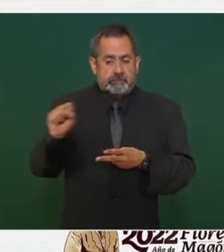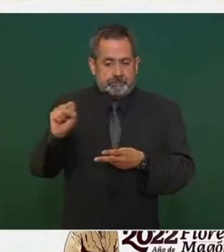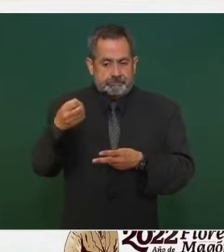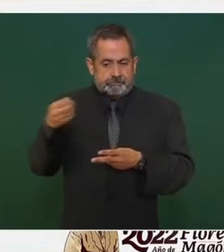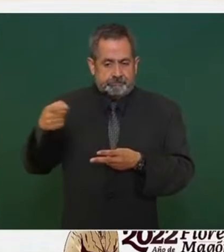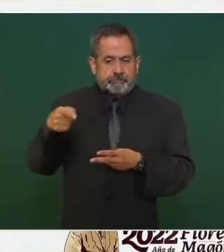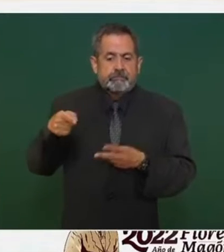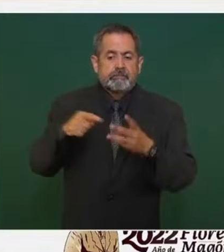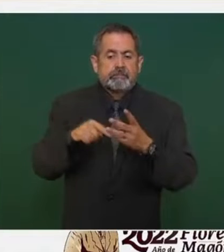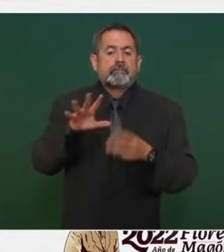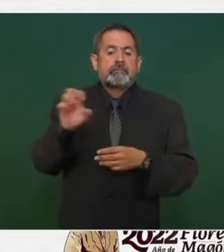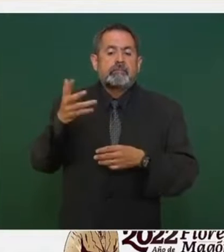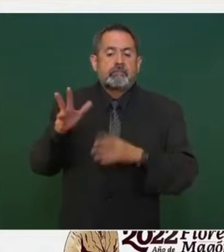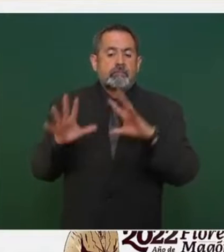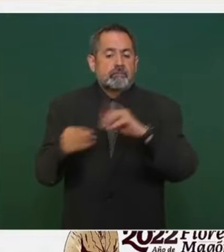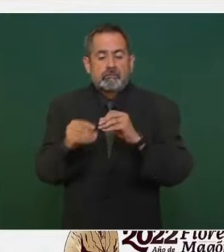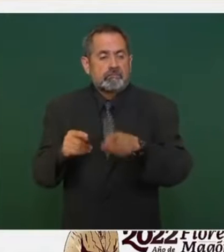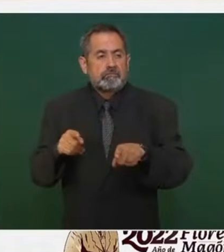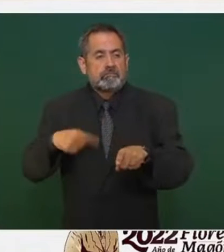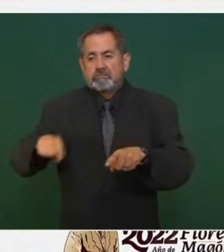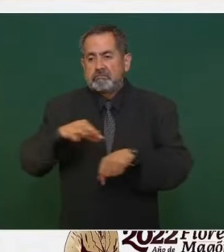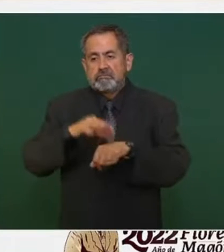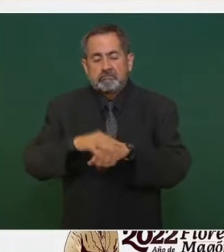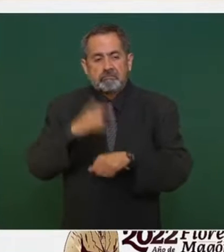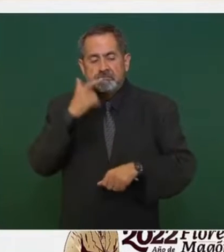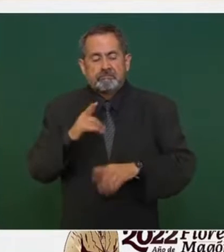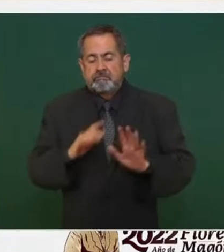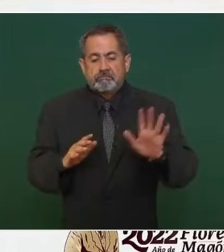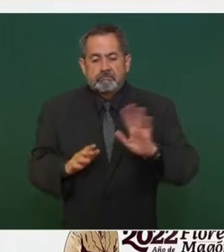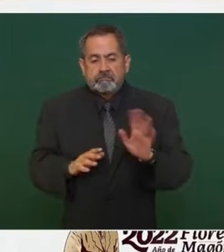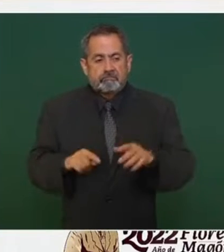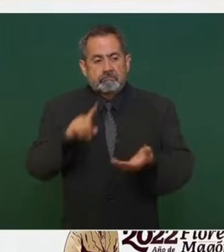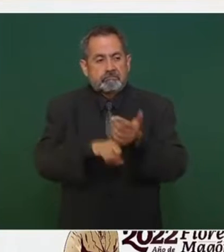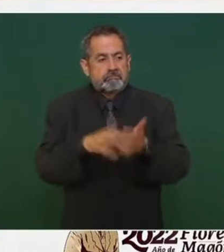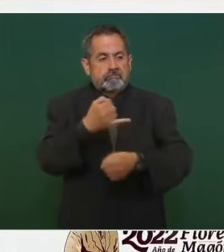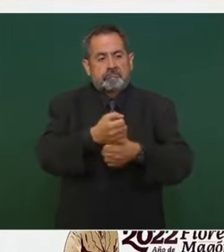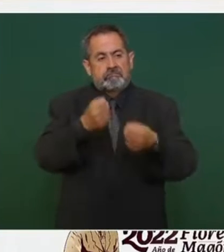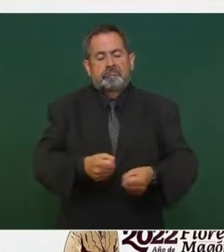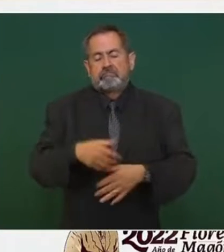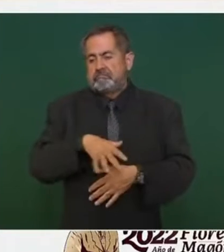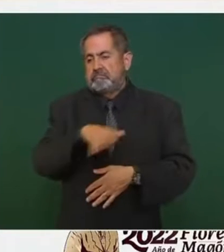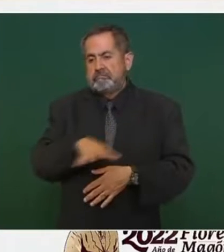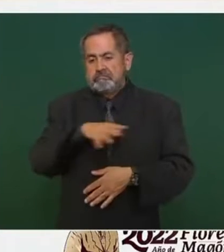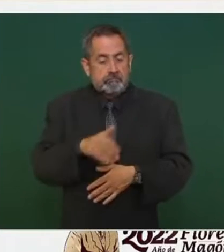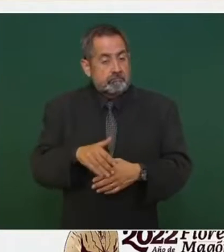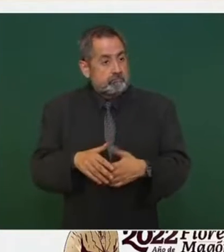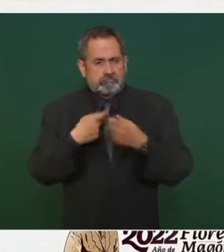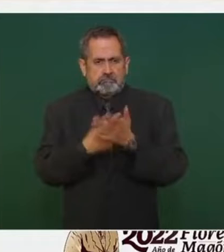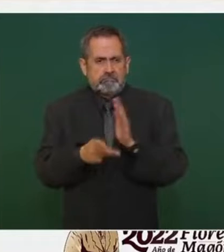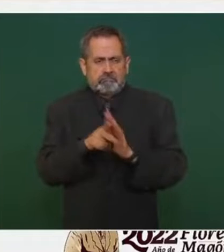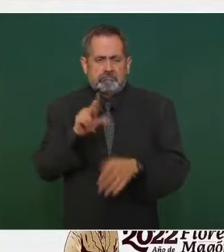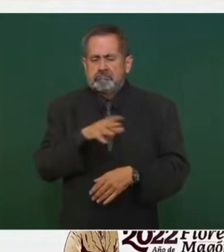Ordinario, 510 en total. Los médicos aducen inseguridad en principio, pero también